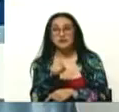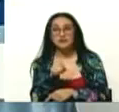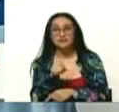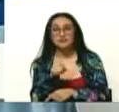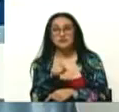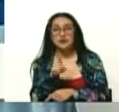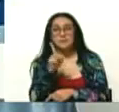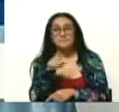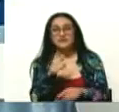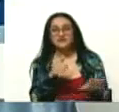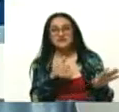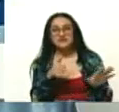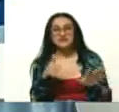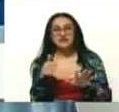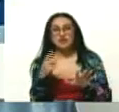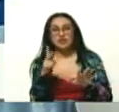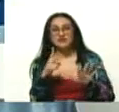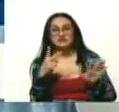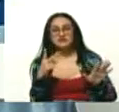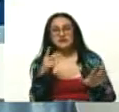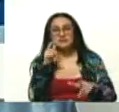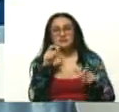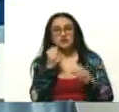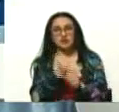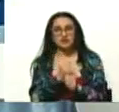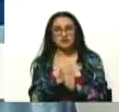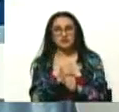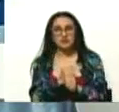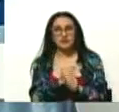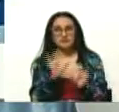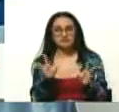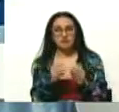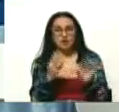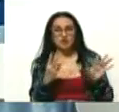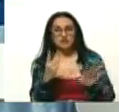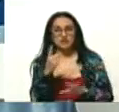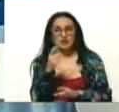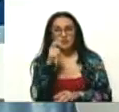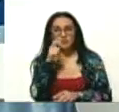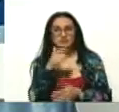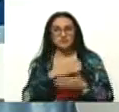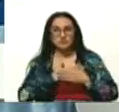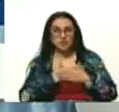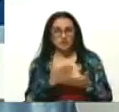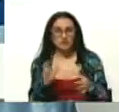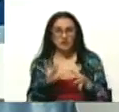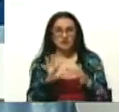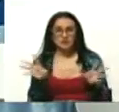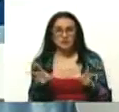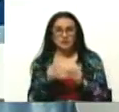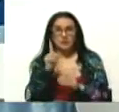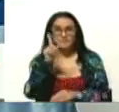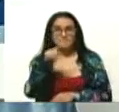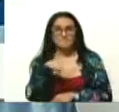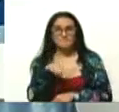a 1.617 funcionarios y 81 civiles colaboradores para un total de